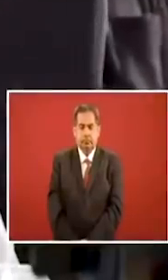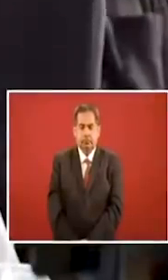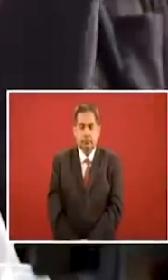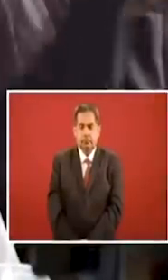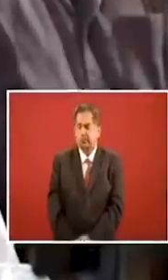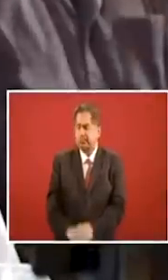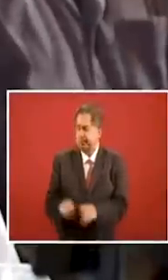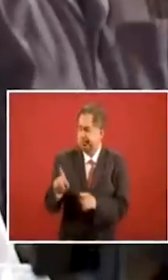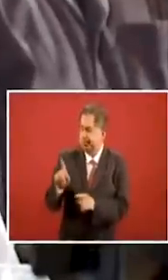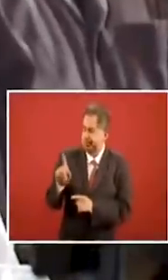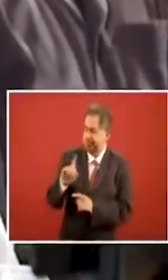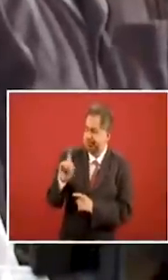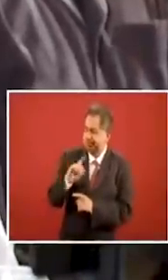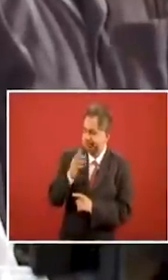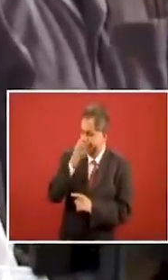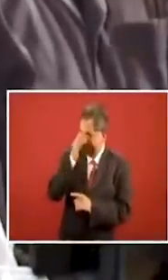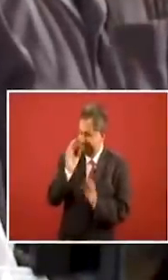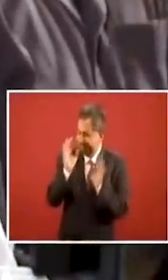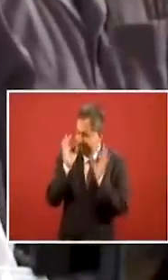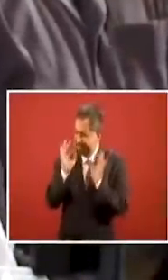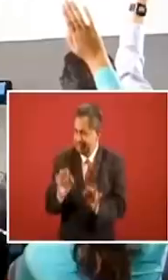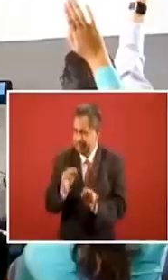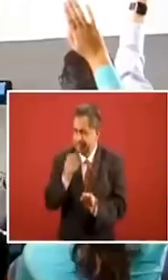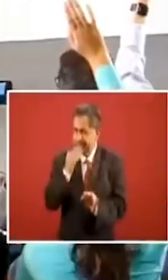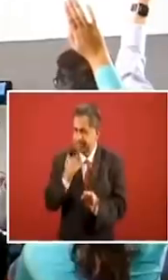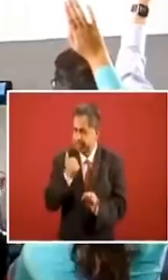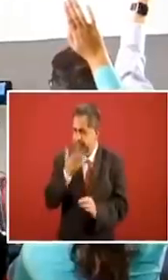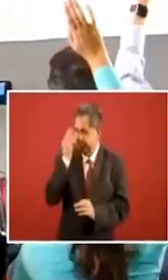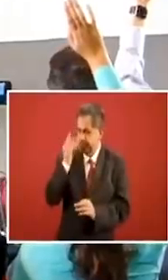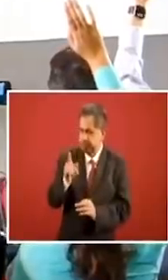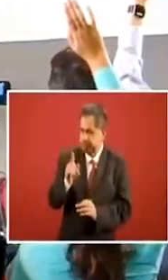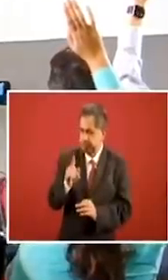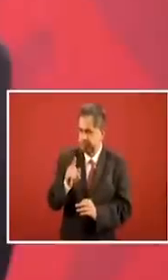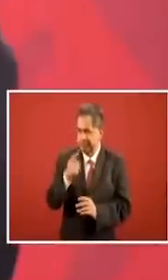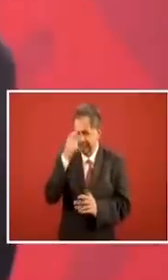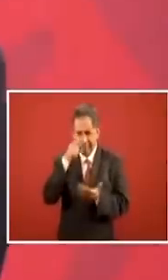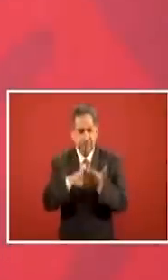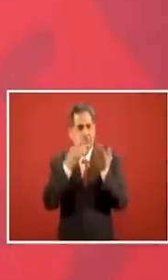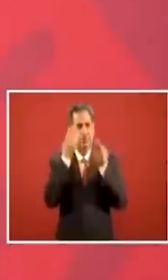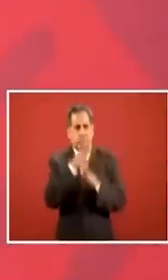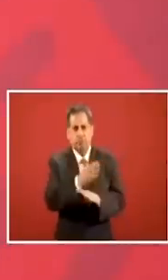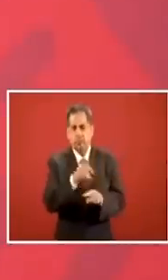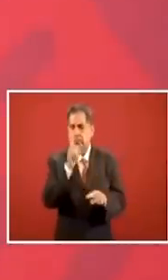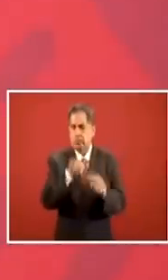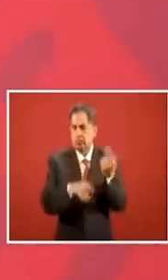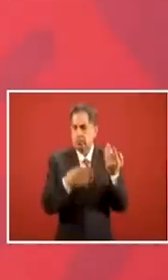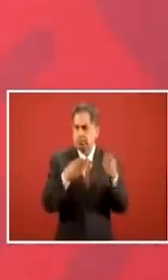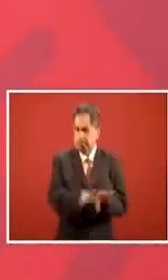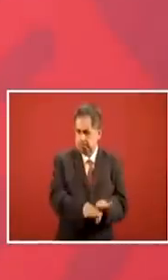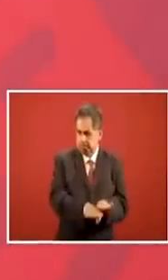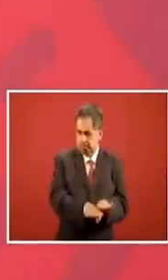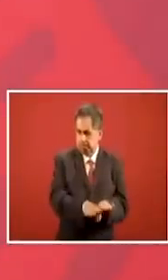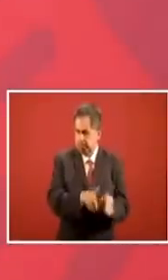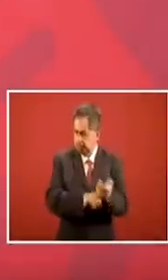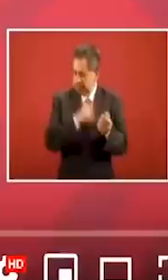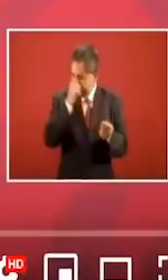No tengo el dato preciso. Se congelaron cuentas